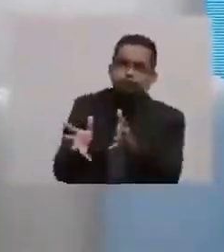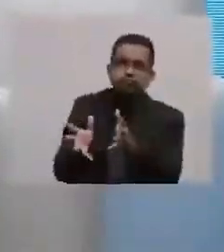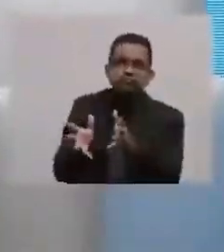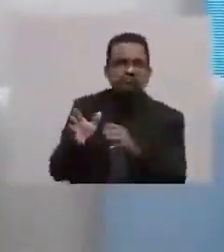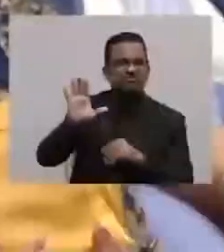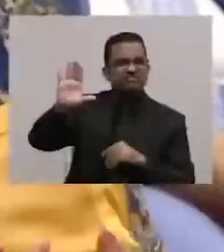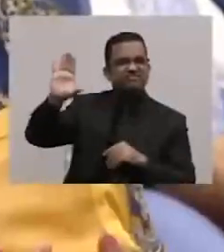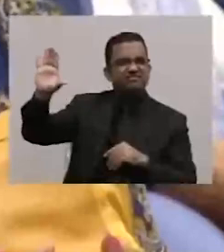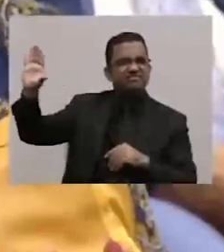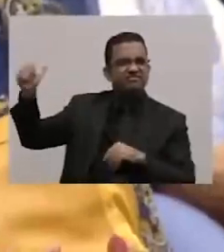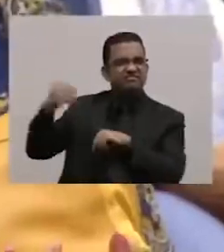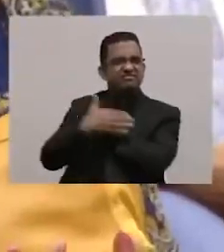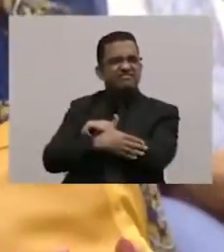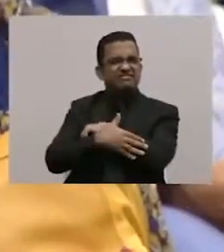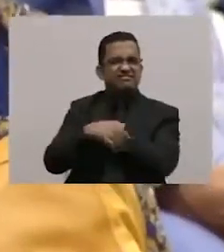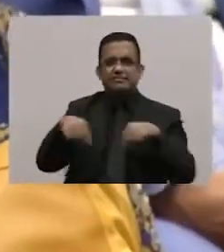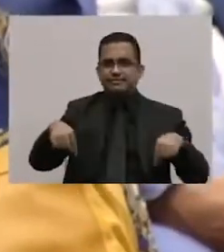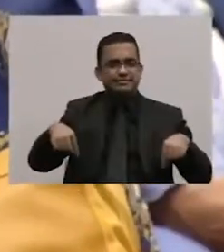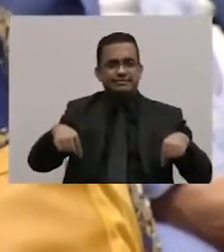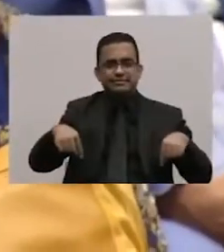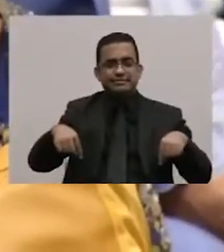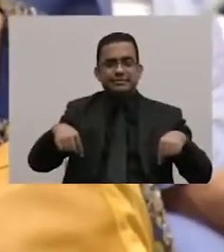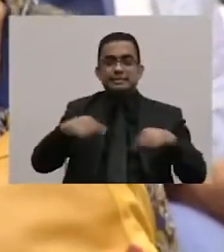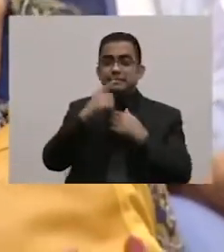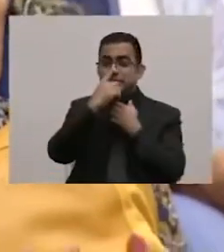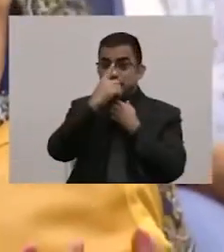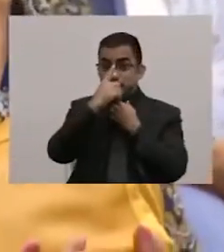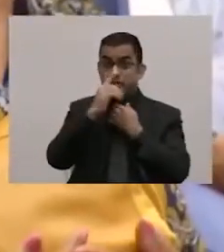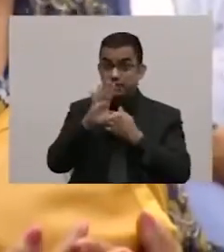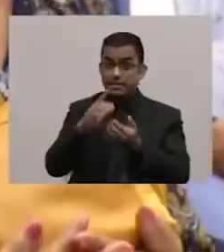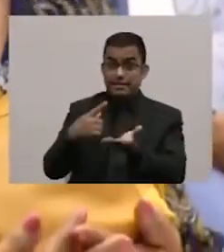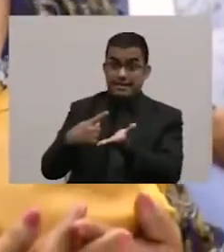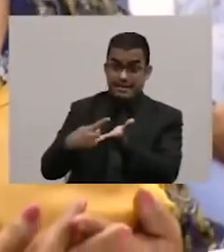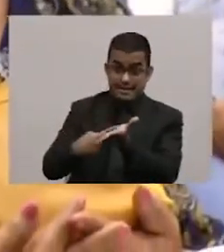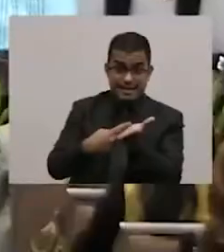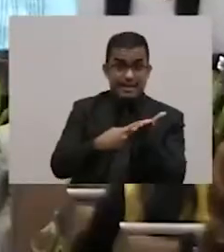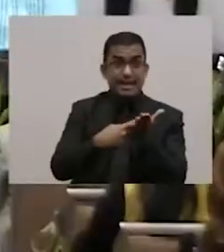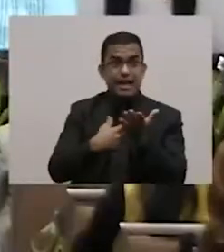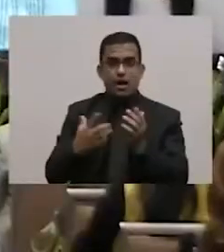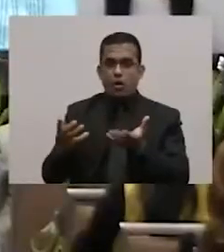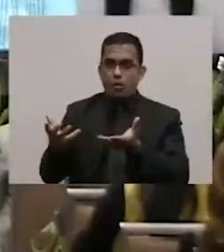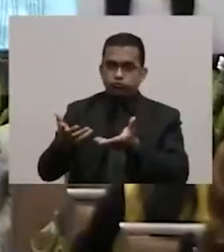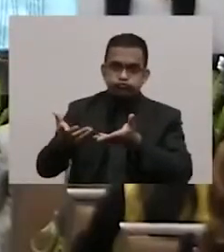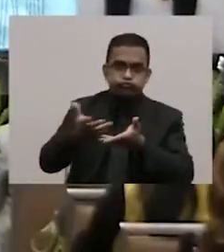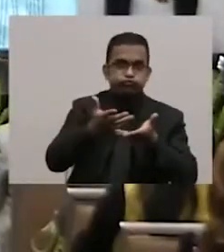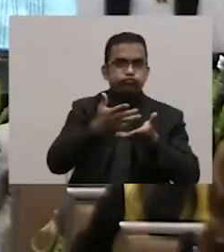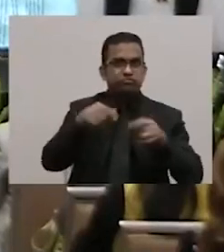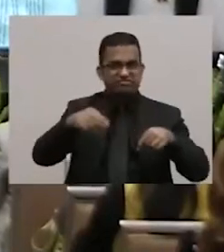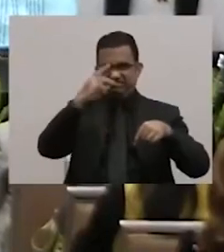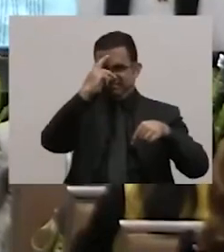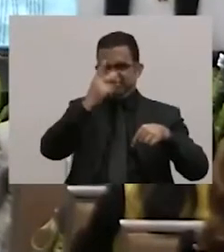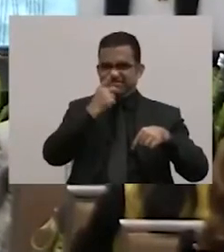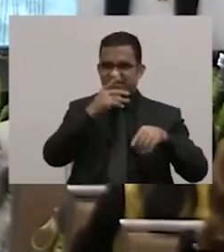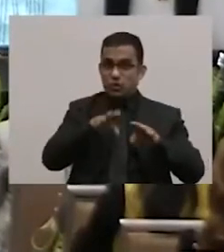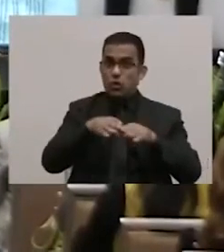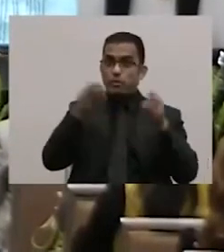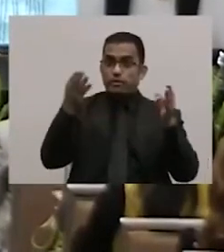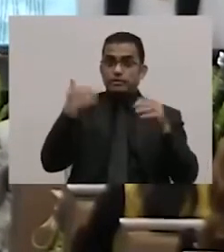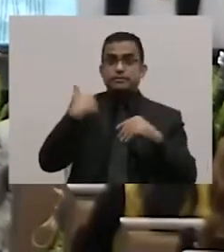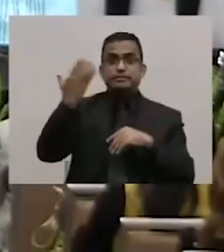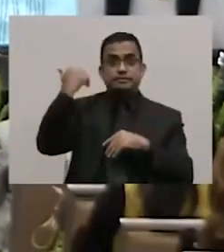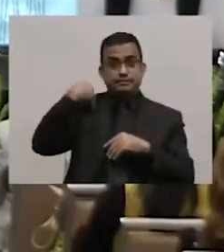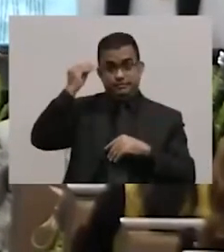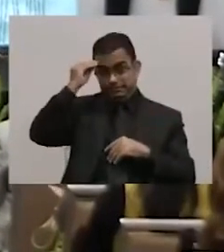De hecho, he advertido que este proceso de diálogo que tenemos abierto en el país, y se lo dije incluso